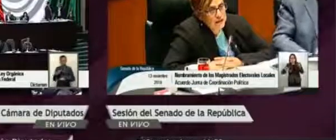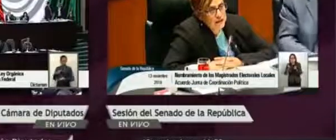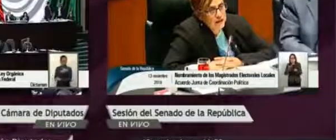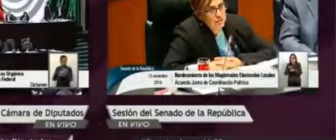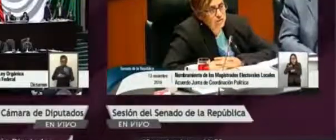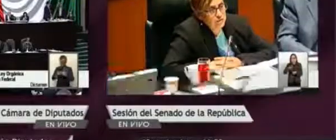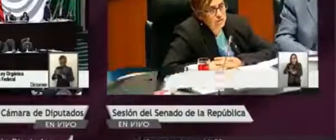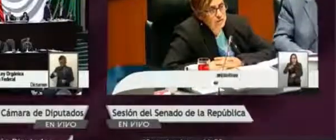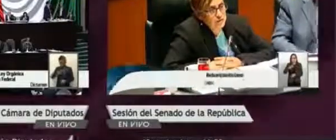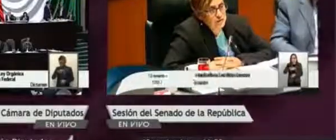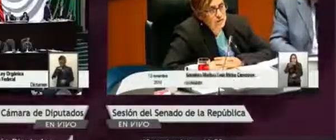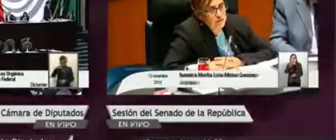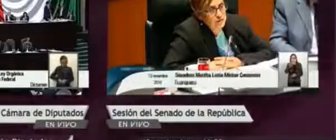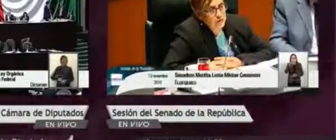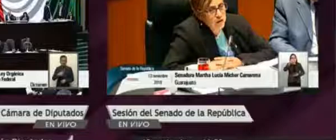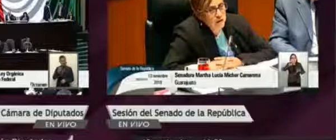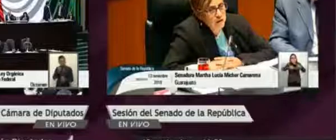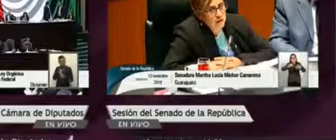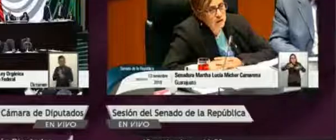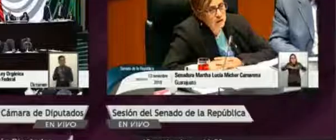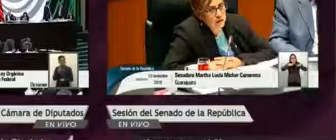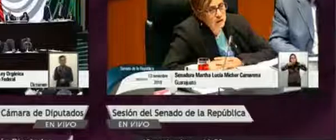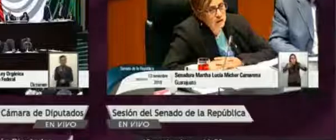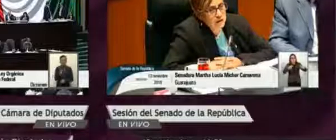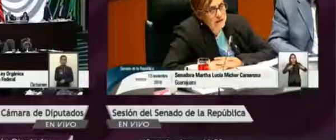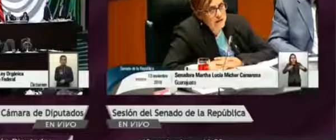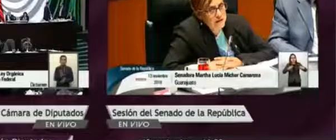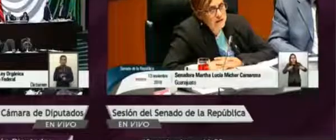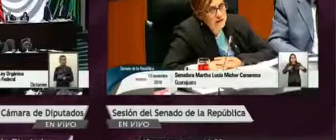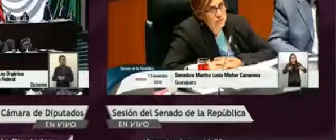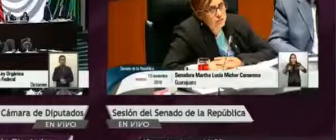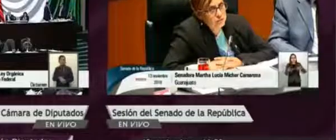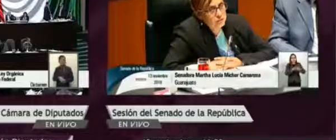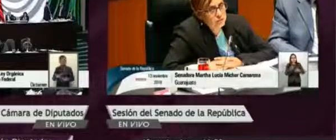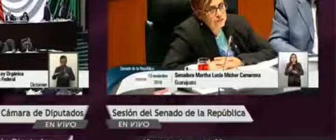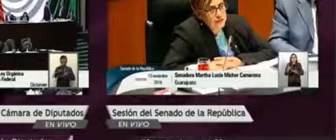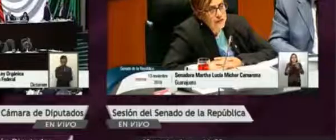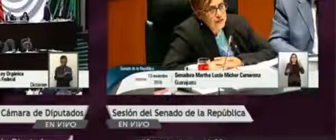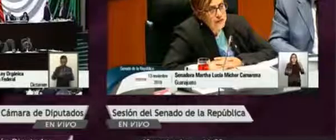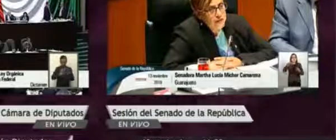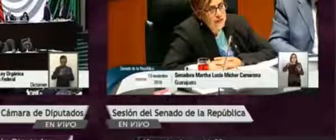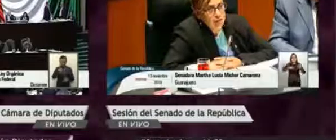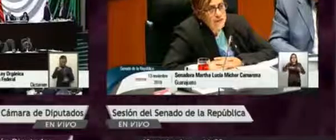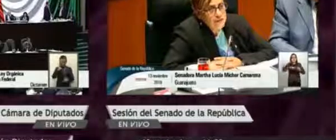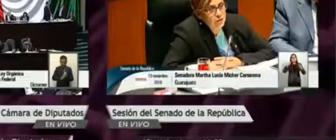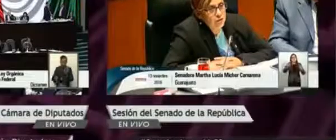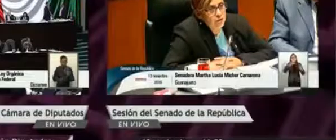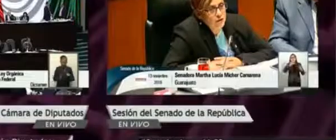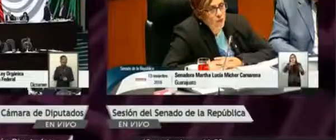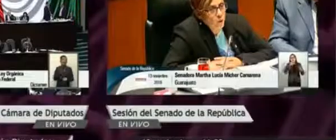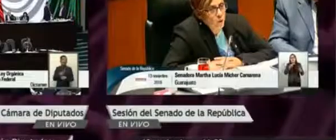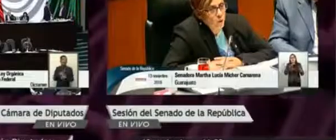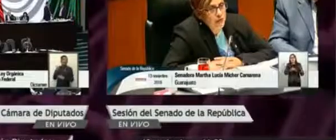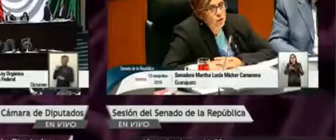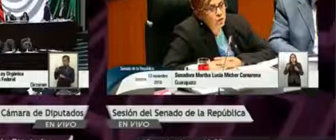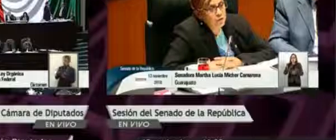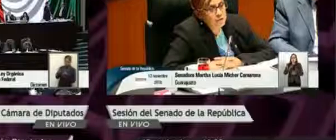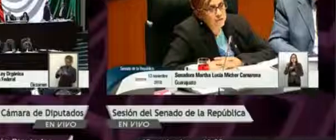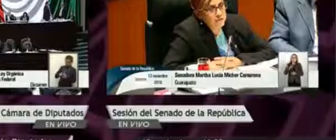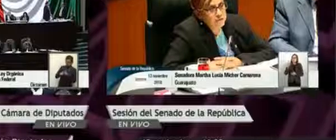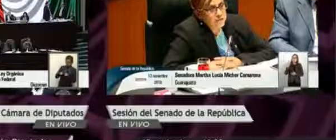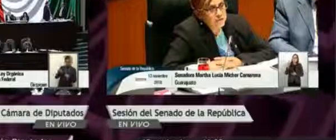todos nosotros y nosotras será más que nada acabar con la violencia, atendiendo las causas que la han provocado, como